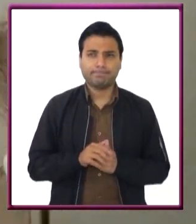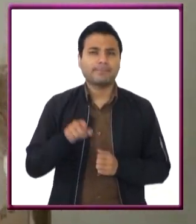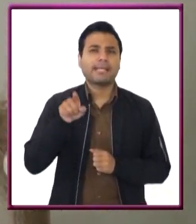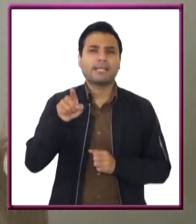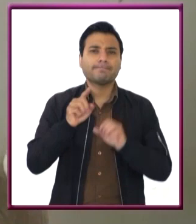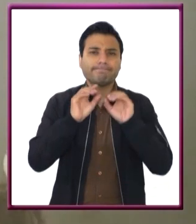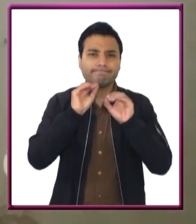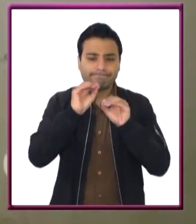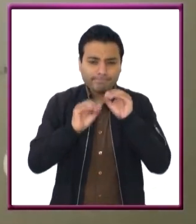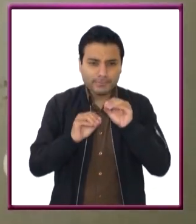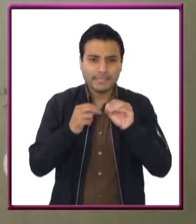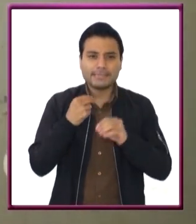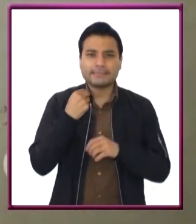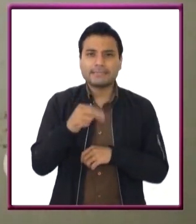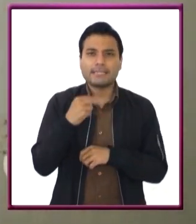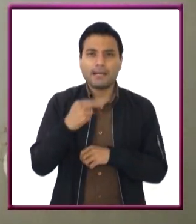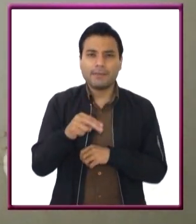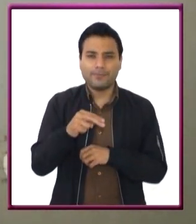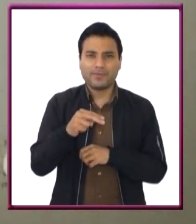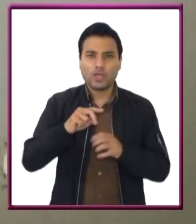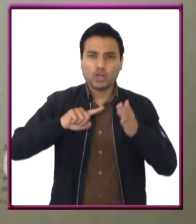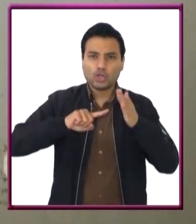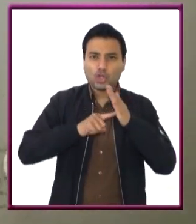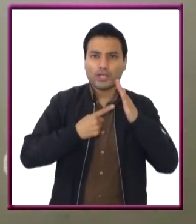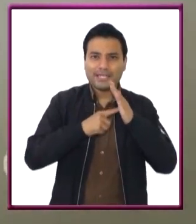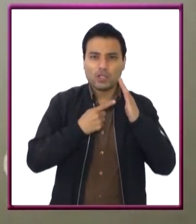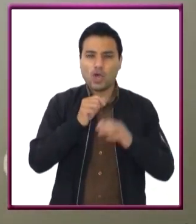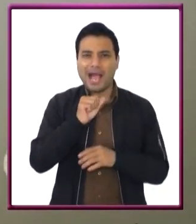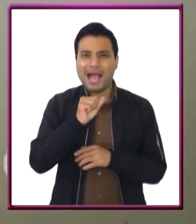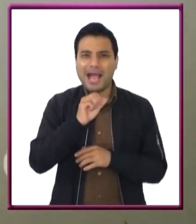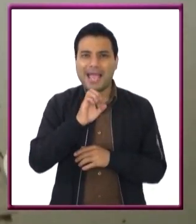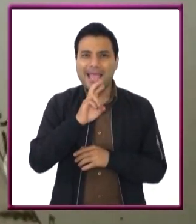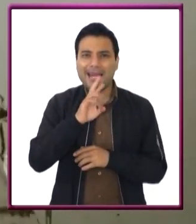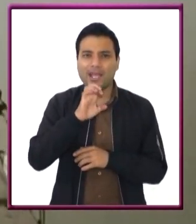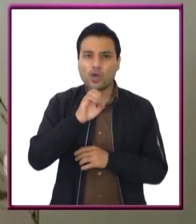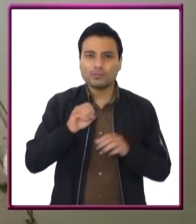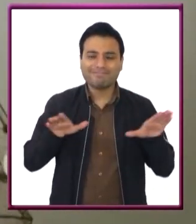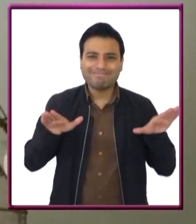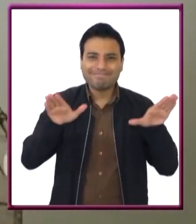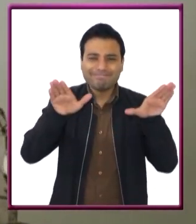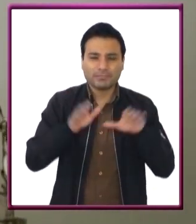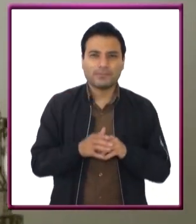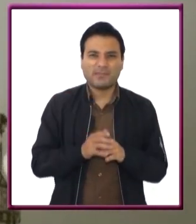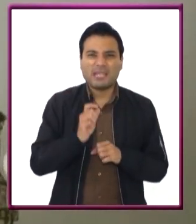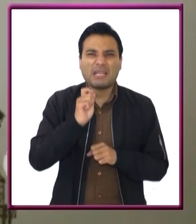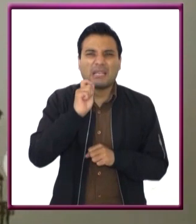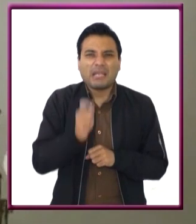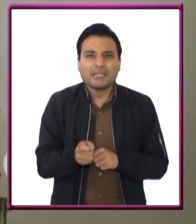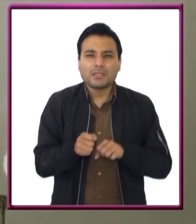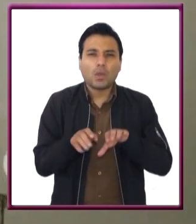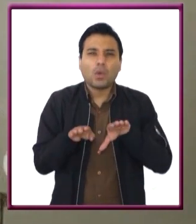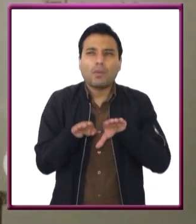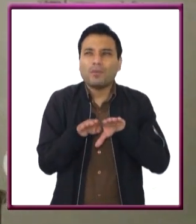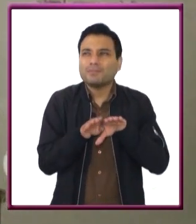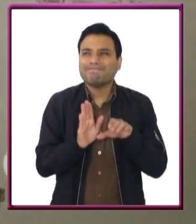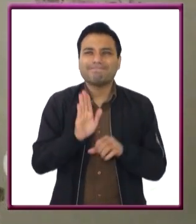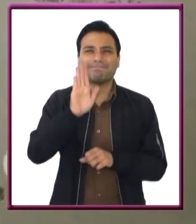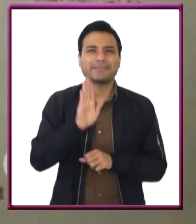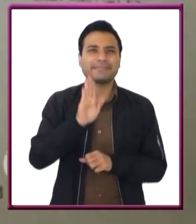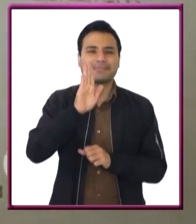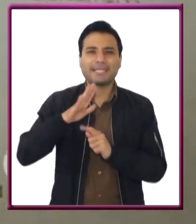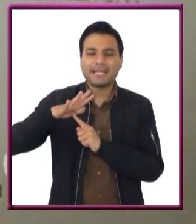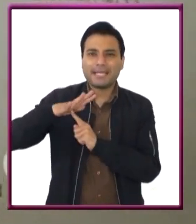una cosa que él llamó el tornillo aéreo. Tienes que imaginar la hélice de un helicóptero